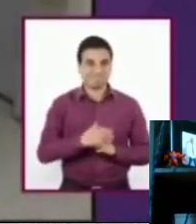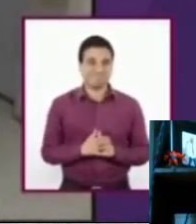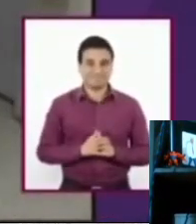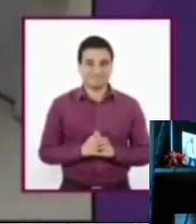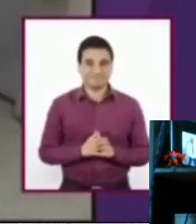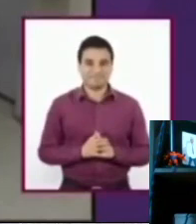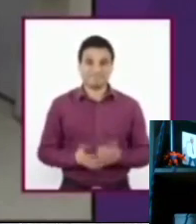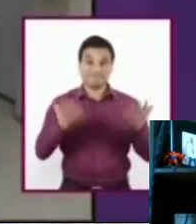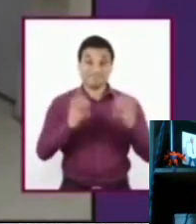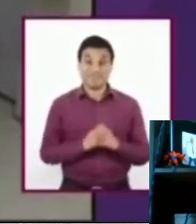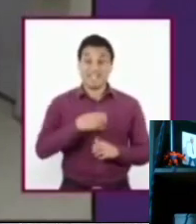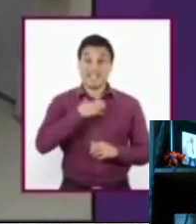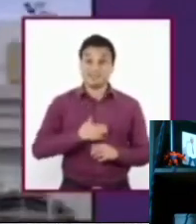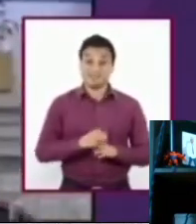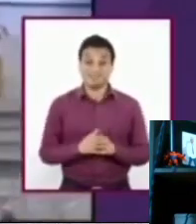o no